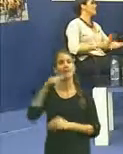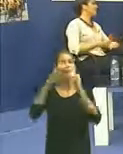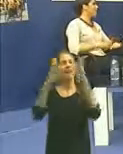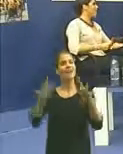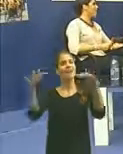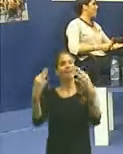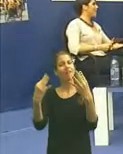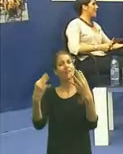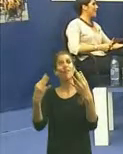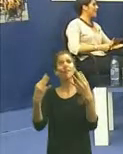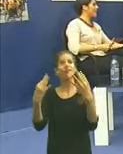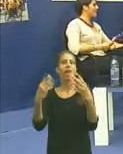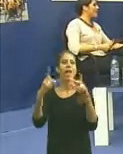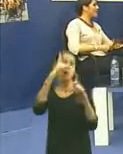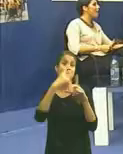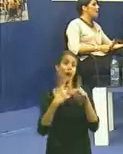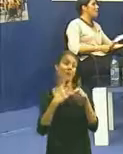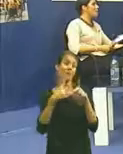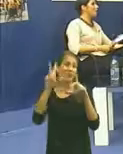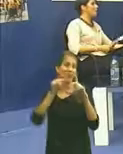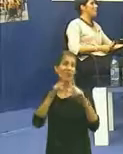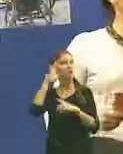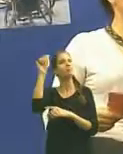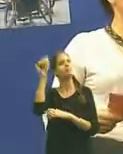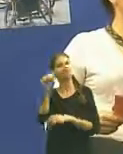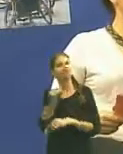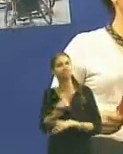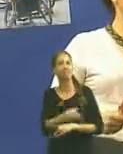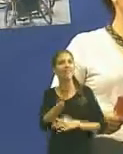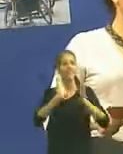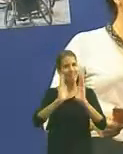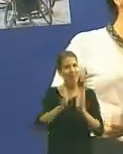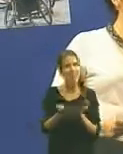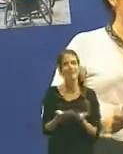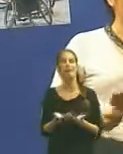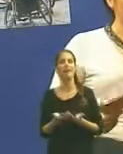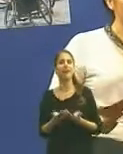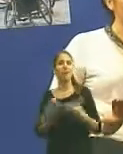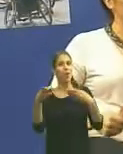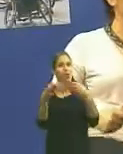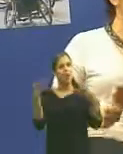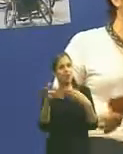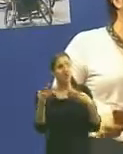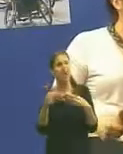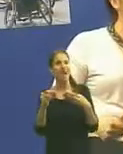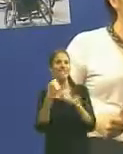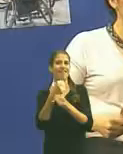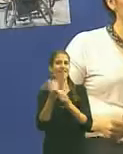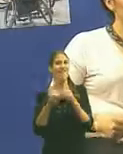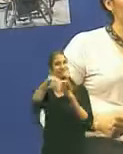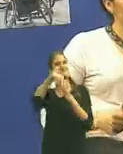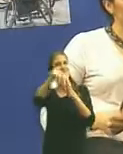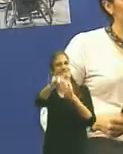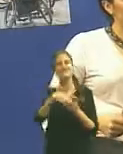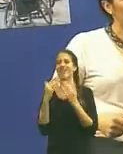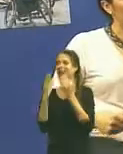imágenes a la medida que hemos hecho esta entrevista. Nos han estado viendo imágenes de las terapias, de sus usuarios en caballo y demás.